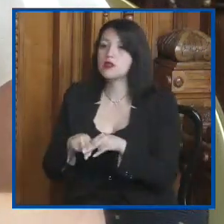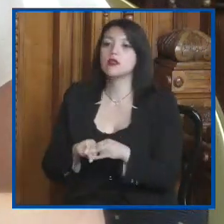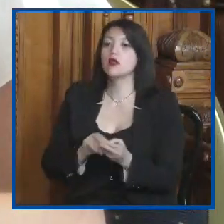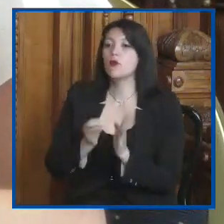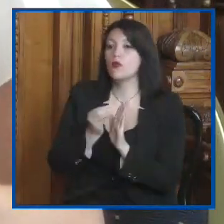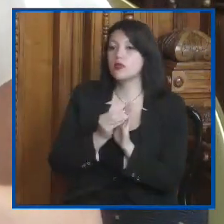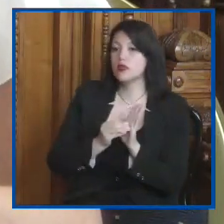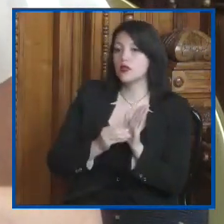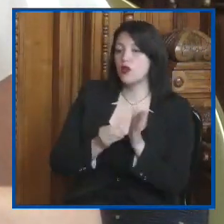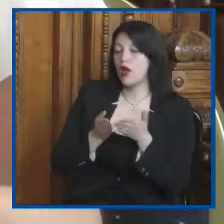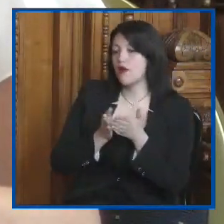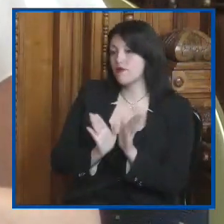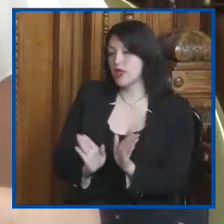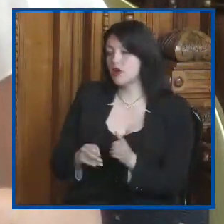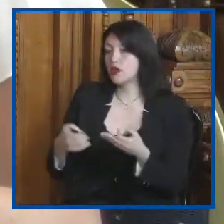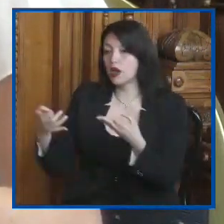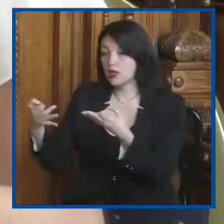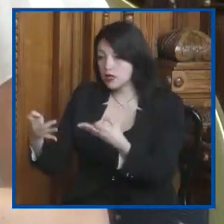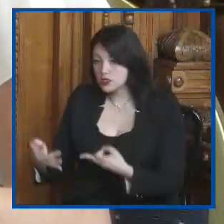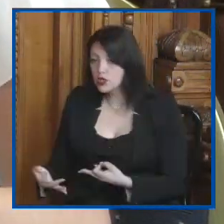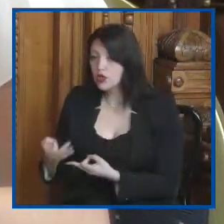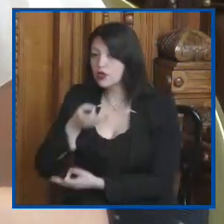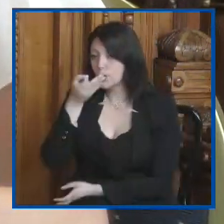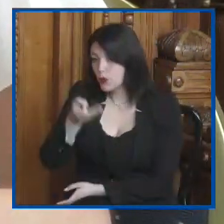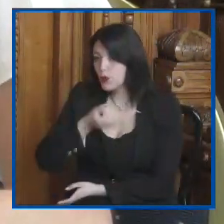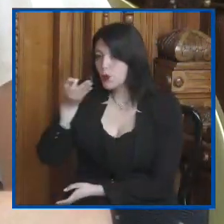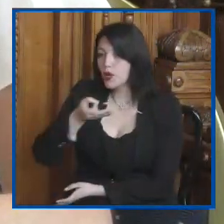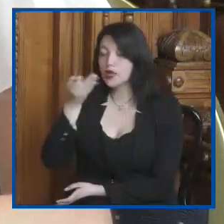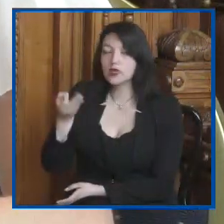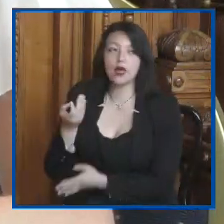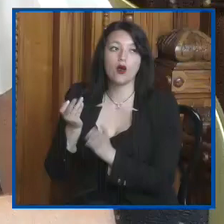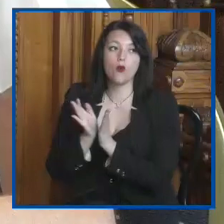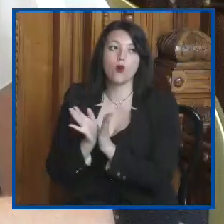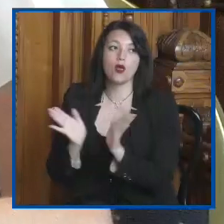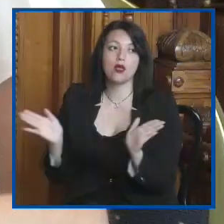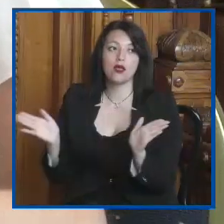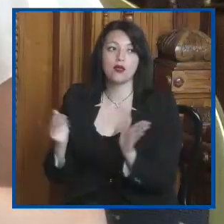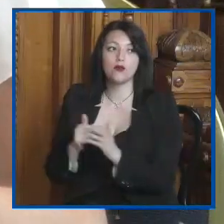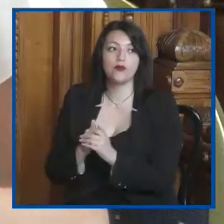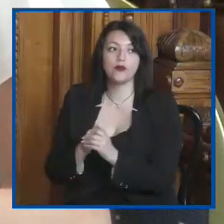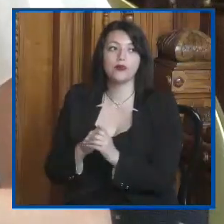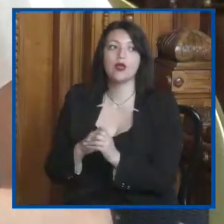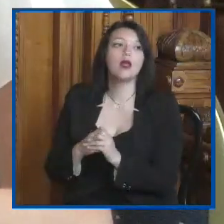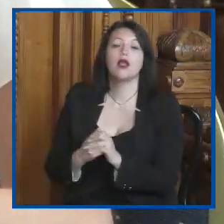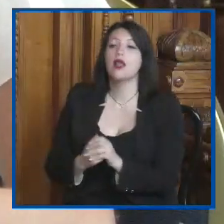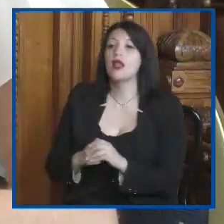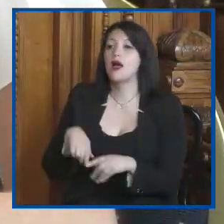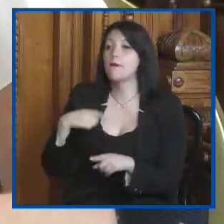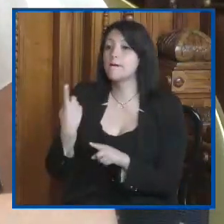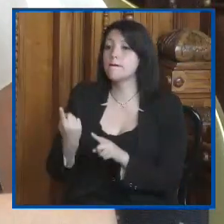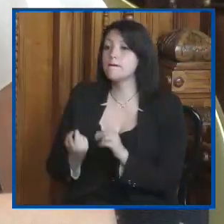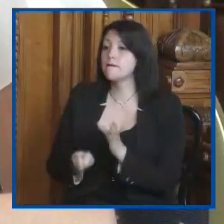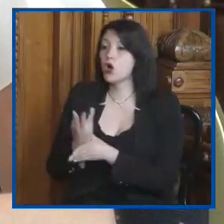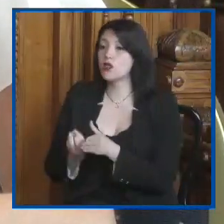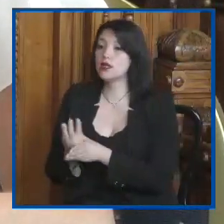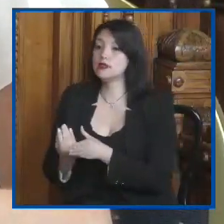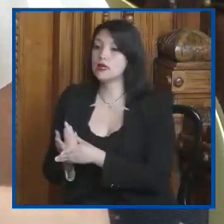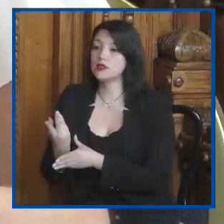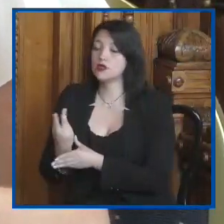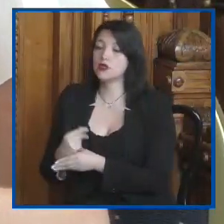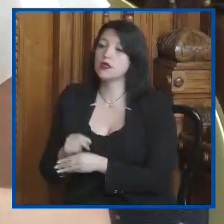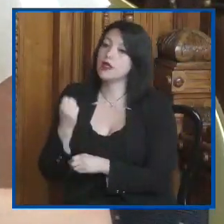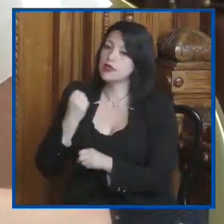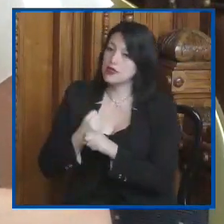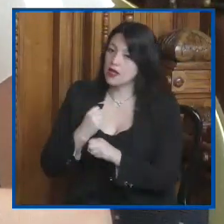y rendición de cuentas, como les decía, siguiendo los principios de gobierno abierto. La modernización de las lógicas de trabajo y